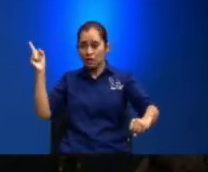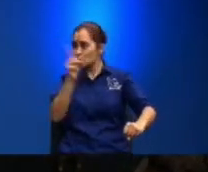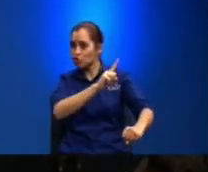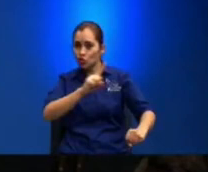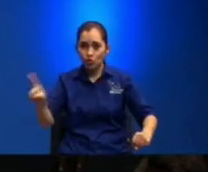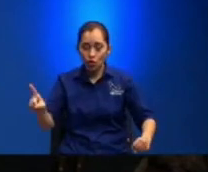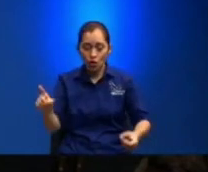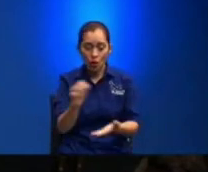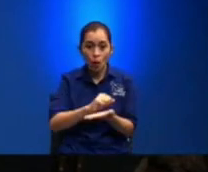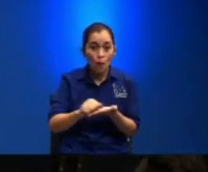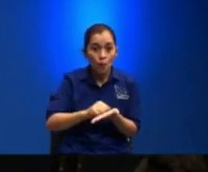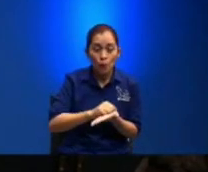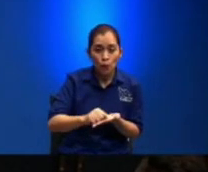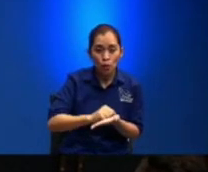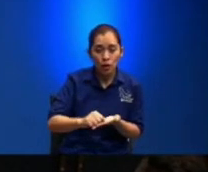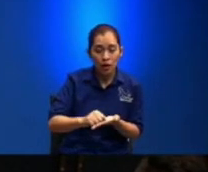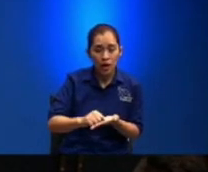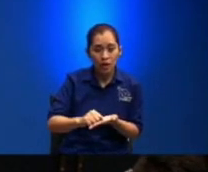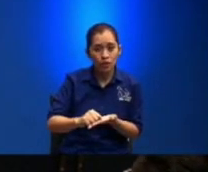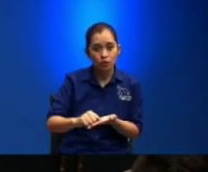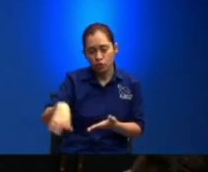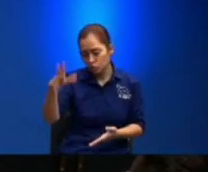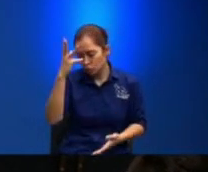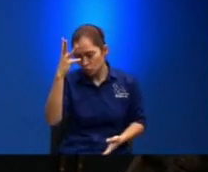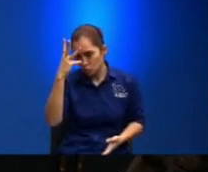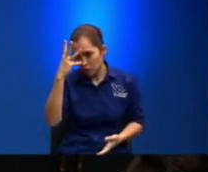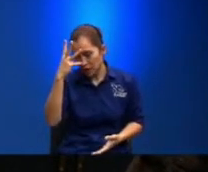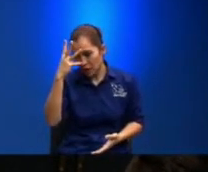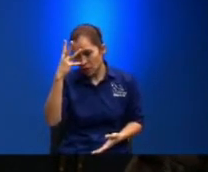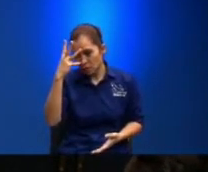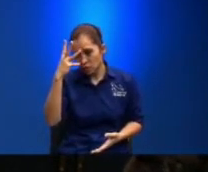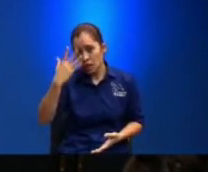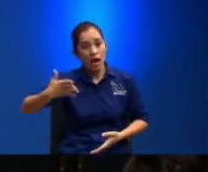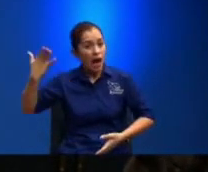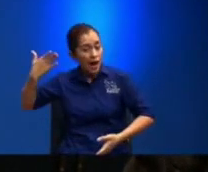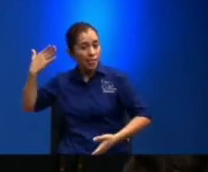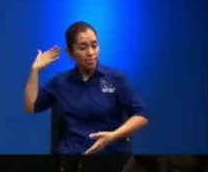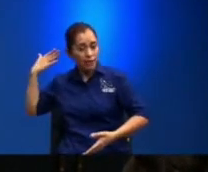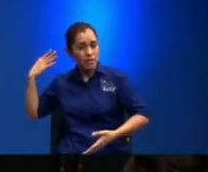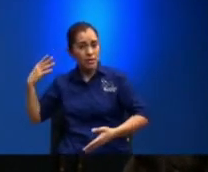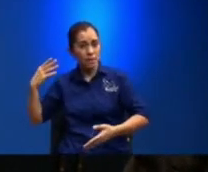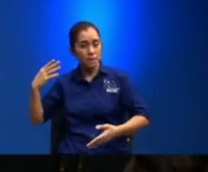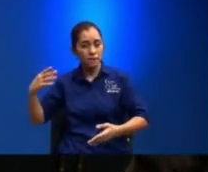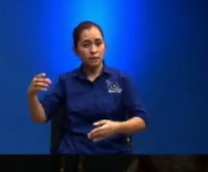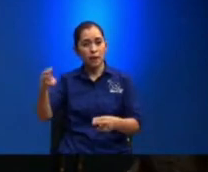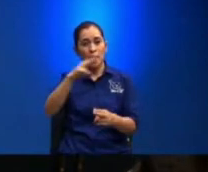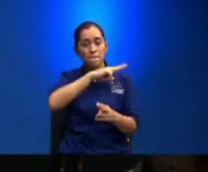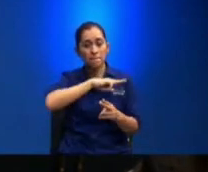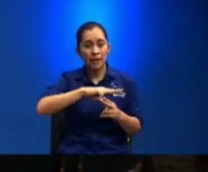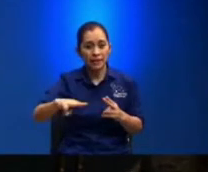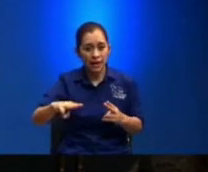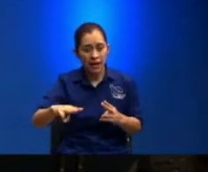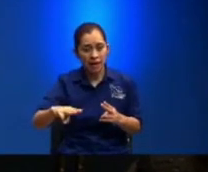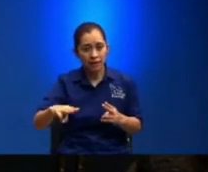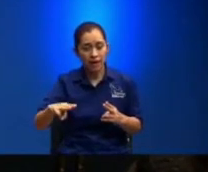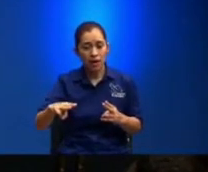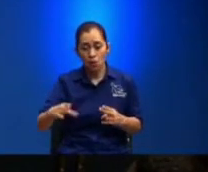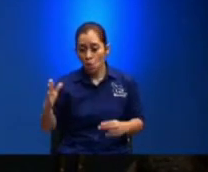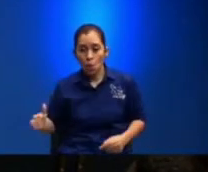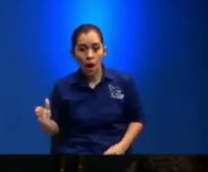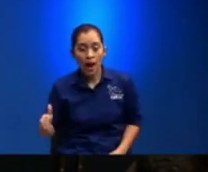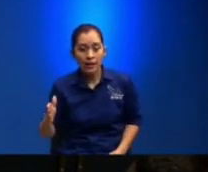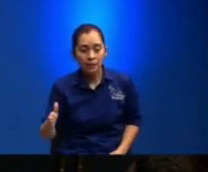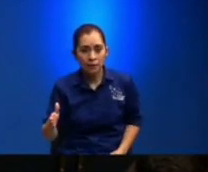lo que ellos hacían es que mataban un cordero y la sangre es de cordero significaban la sangre de que posteriormente iba a venir